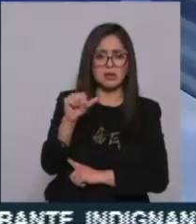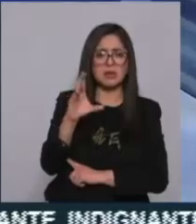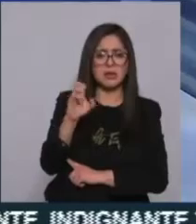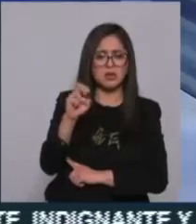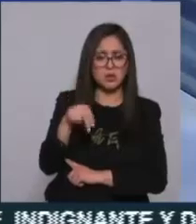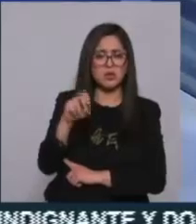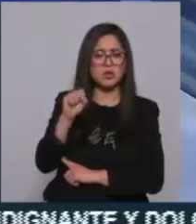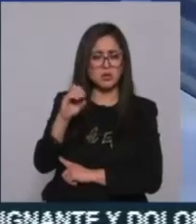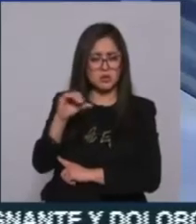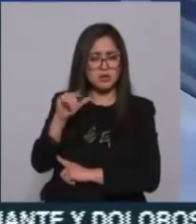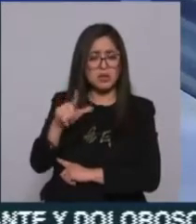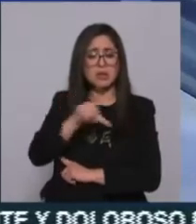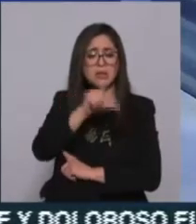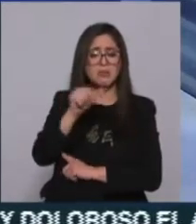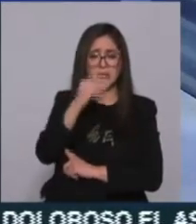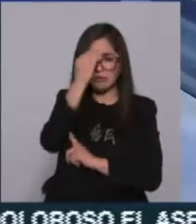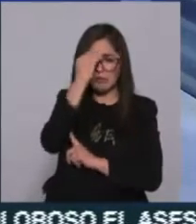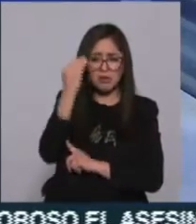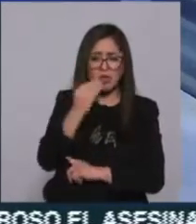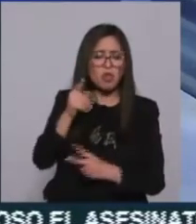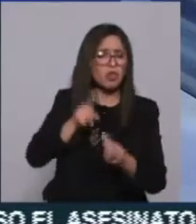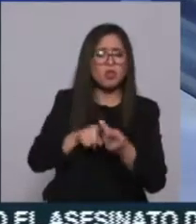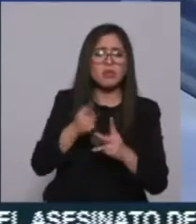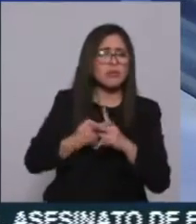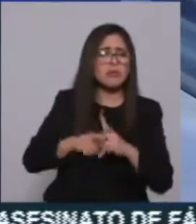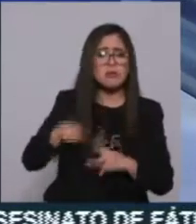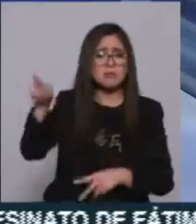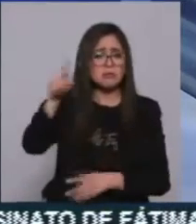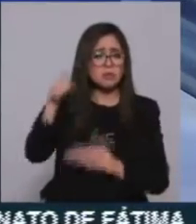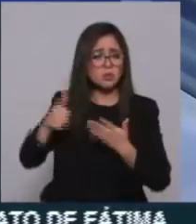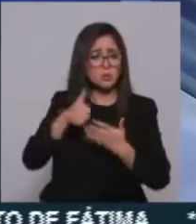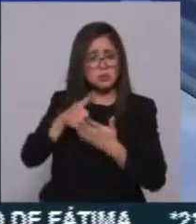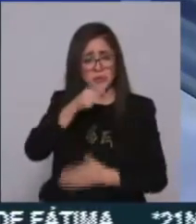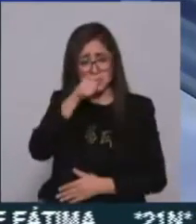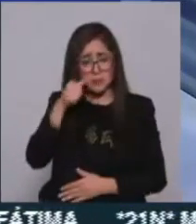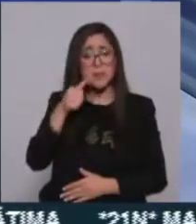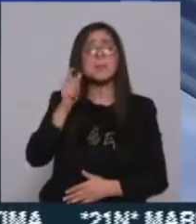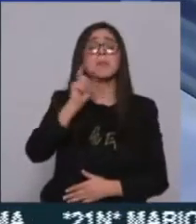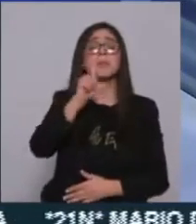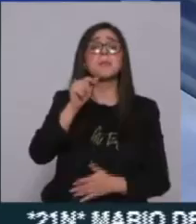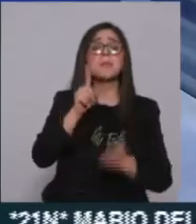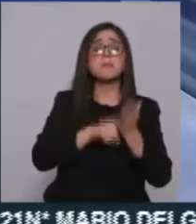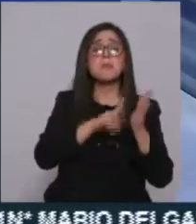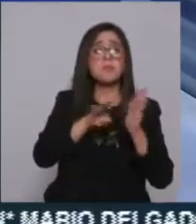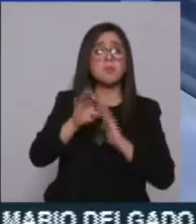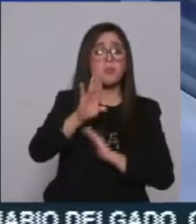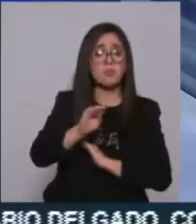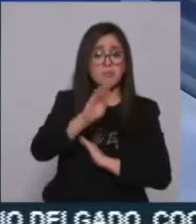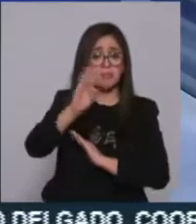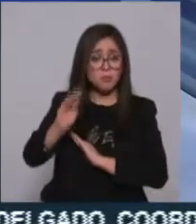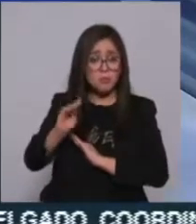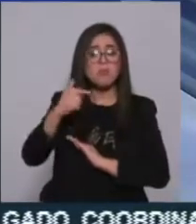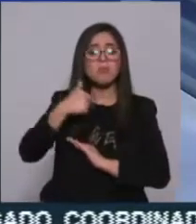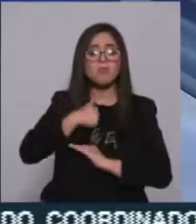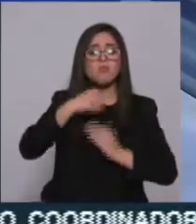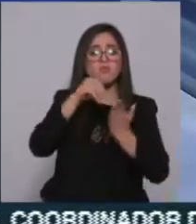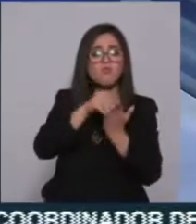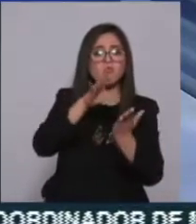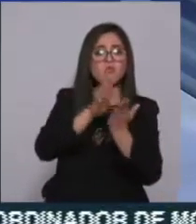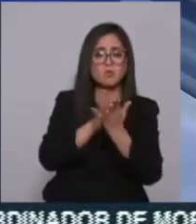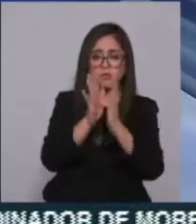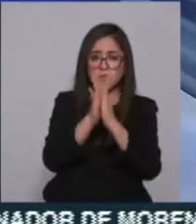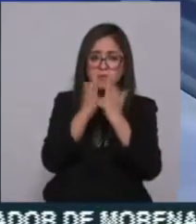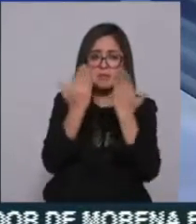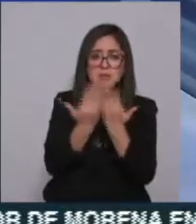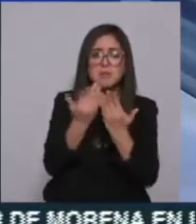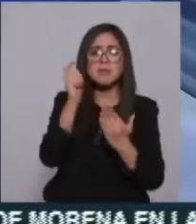años, empezó en Ciudad Juárez. En 1999 publiqué un libro que se llamaba Las Muertas de Juárez. Perdón por la autocita,